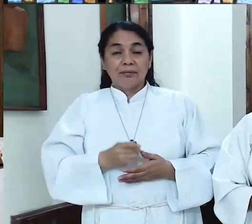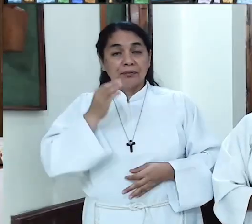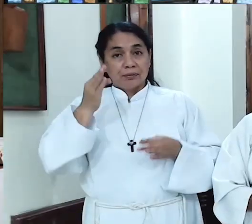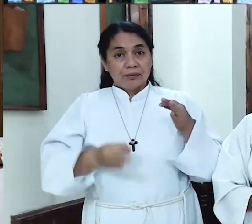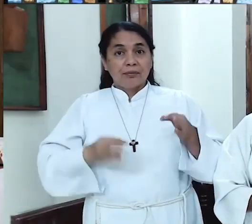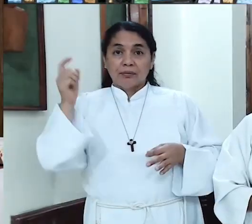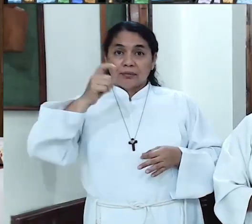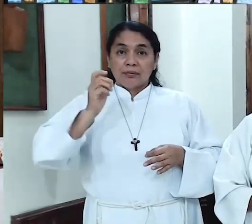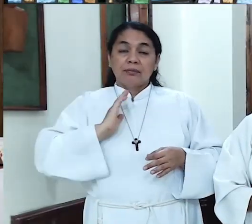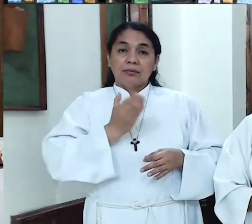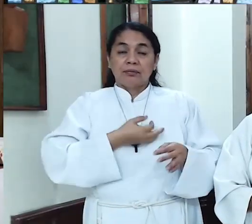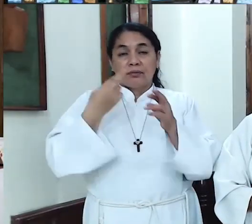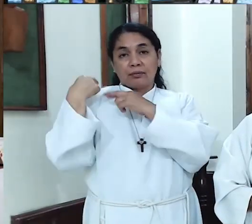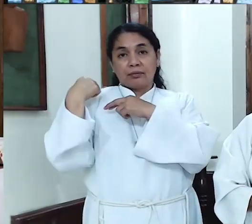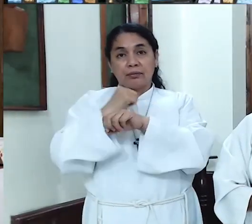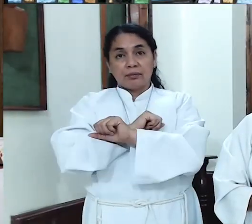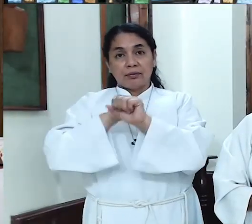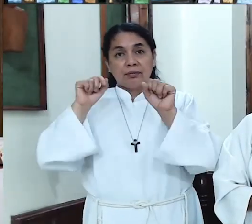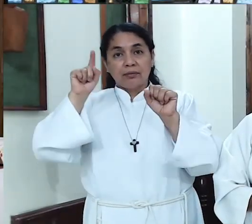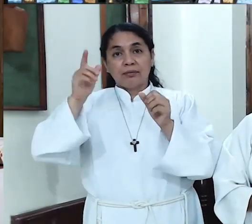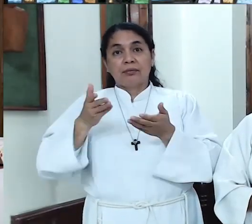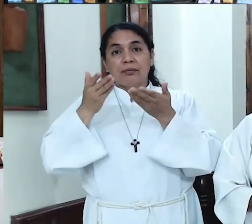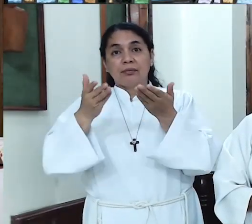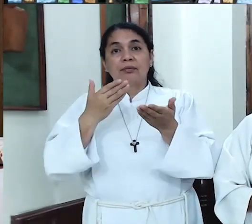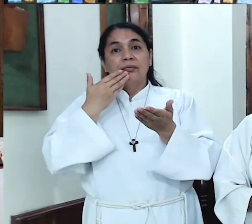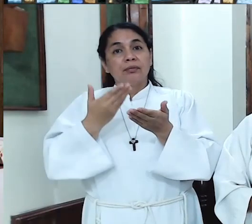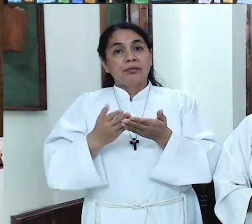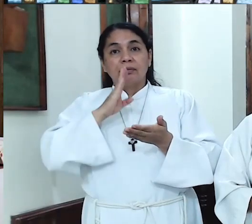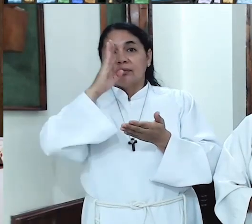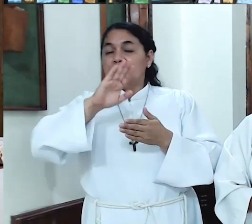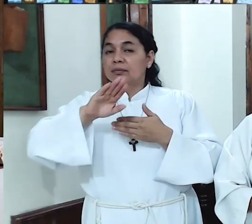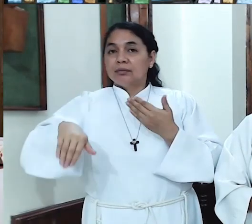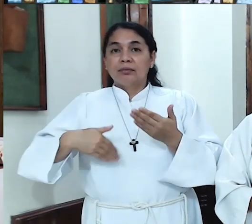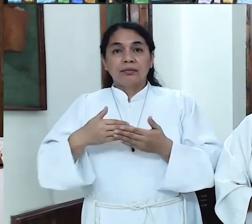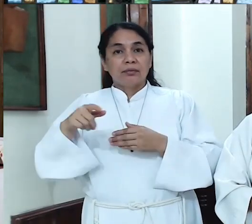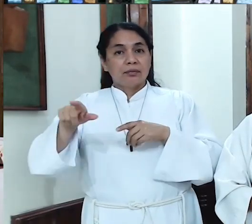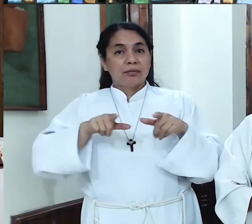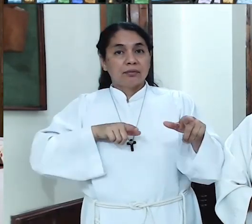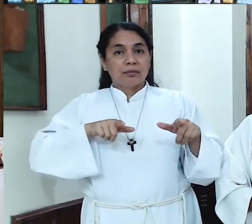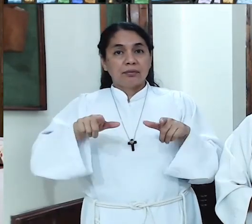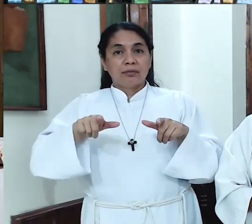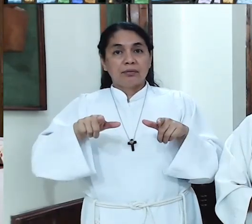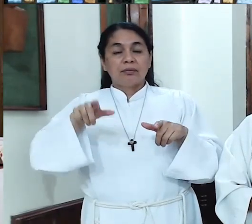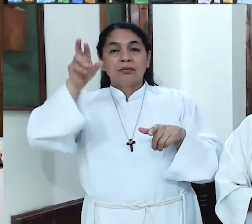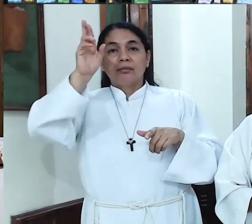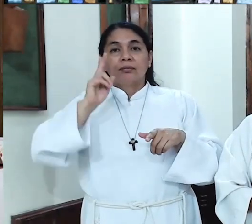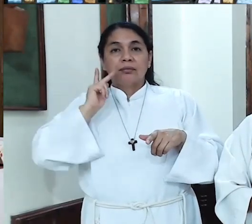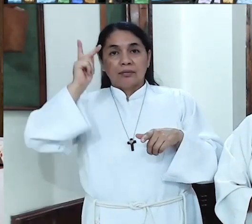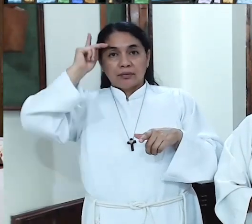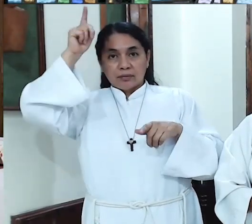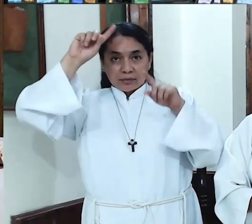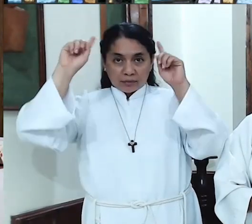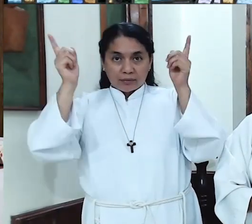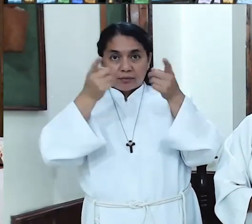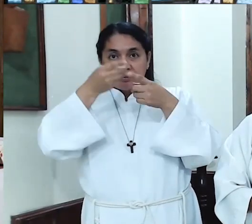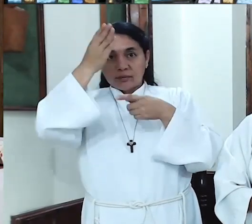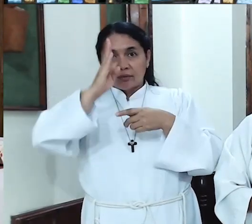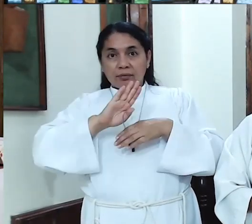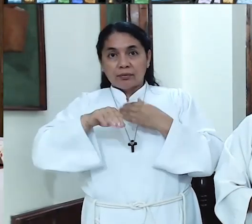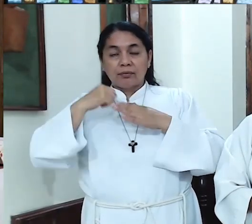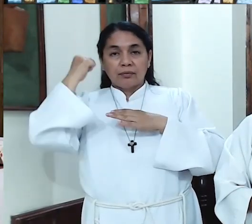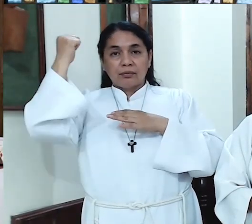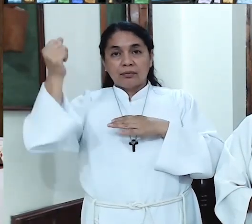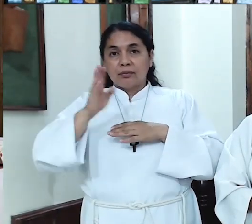justo y necesario, es nuestro deber y salvación, darte gracias siempre y en todo lugar, Señor Padre Santo,